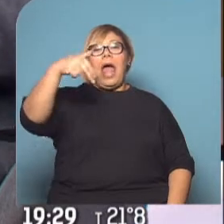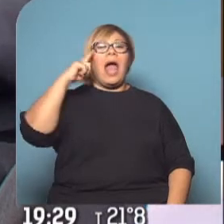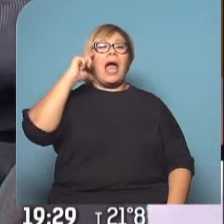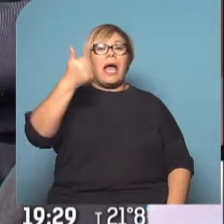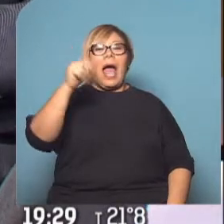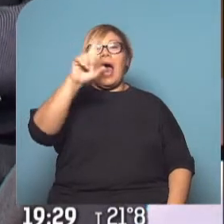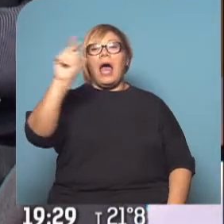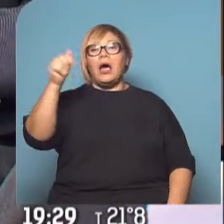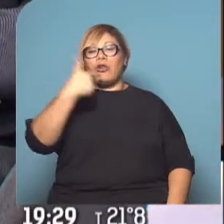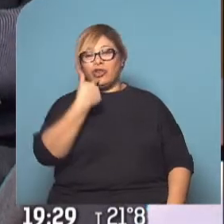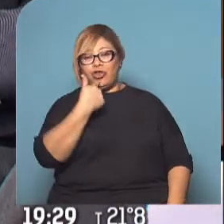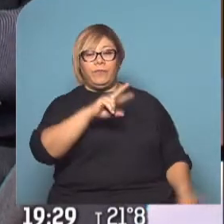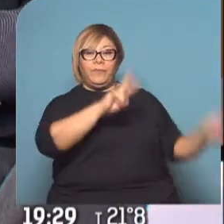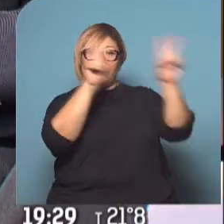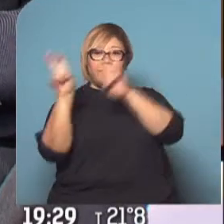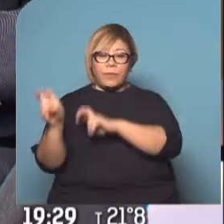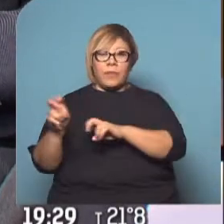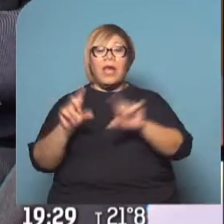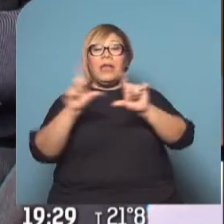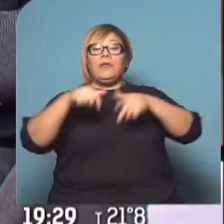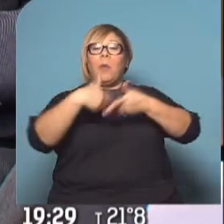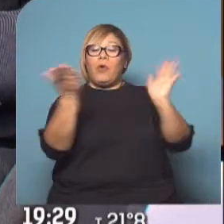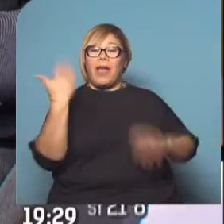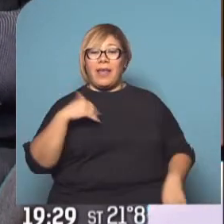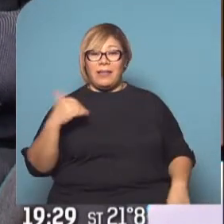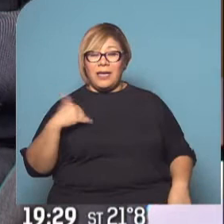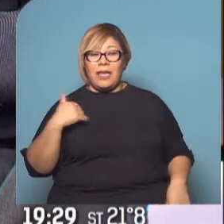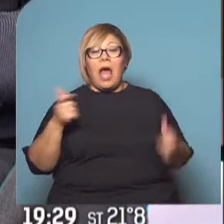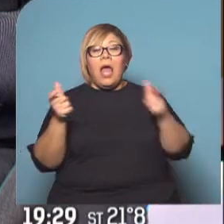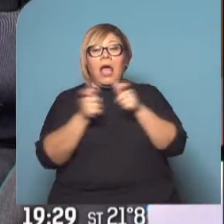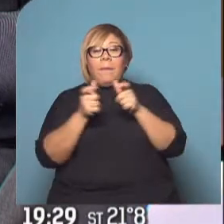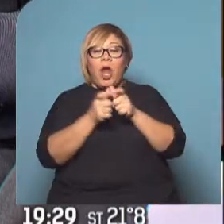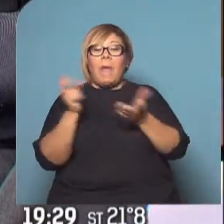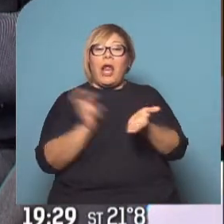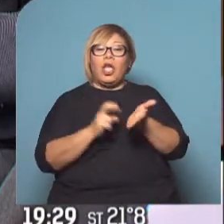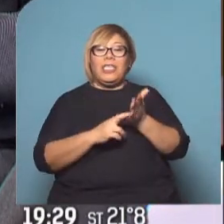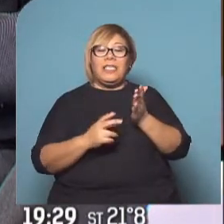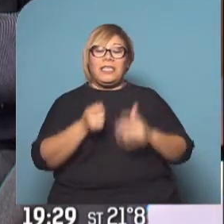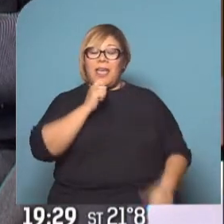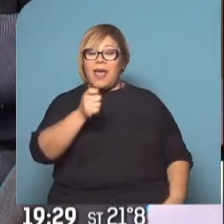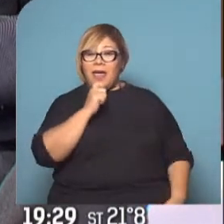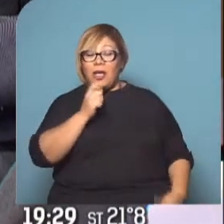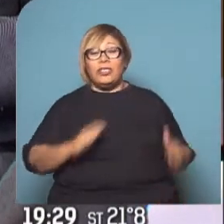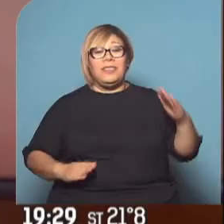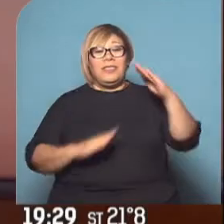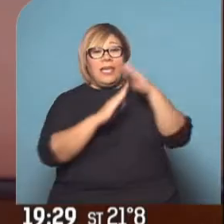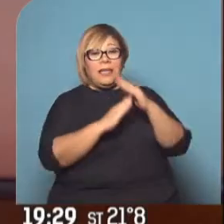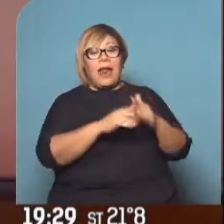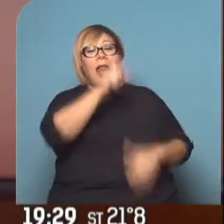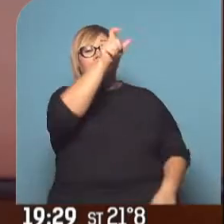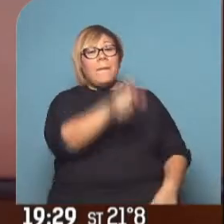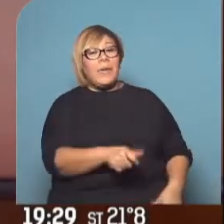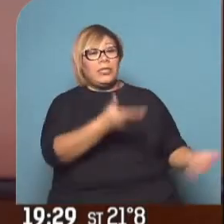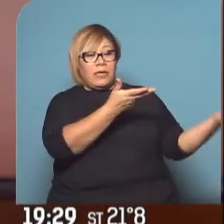Y ahora en el noticiero central de la televisión pública, en vivo para todo el país, recibimos al psiquiatra forense experimentado, reconocido, Enrique de Rosa.